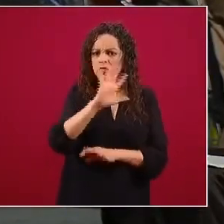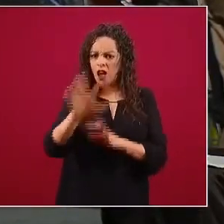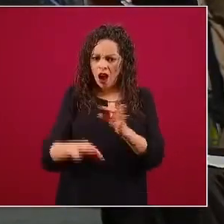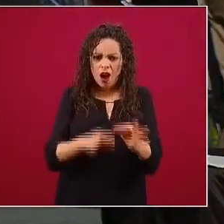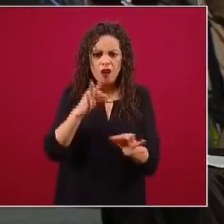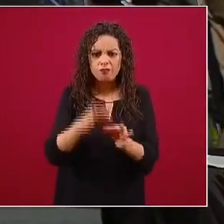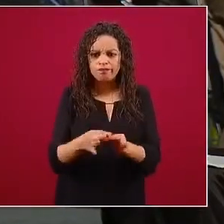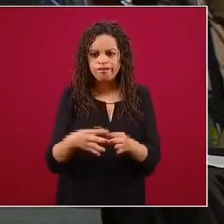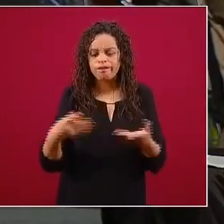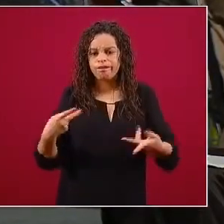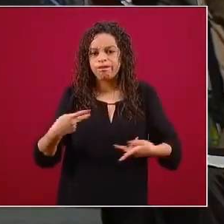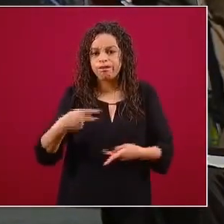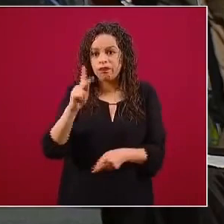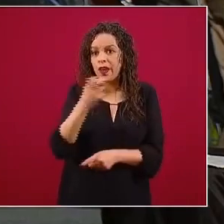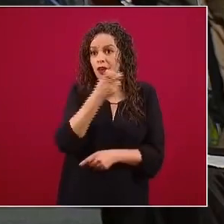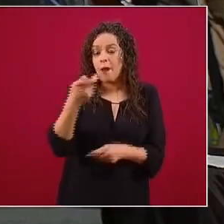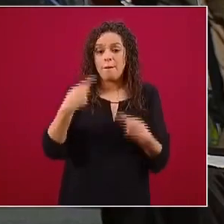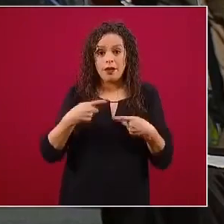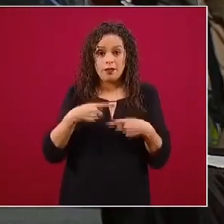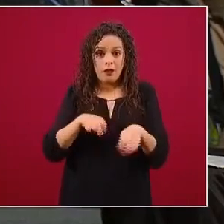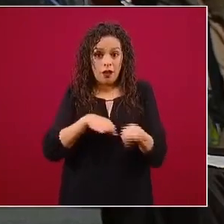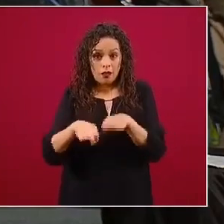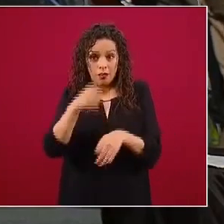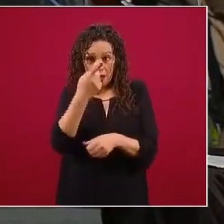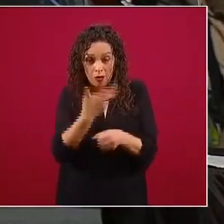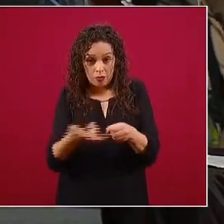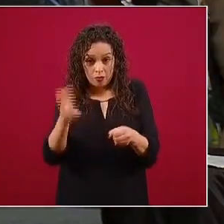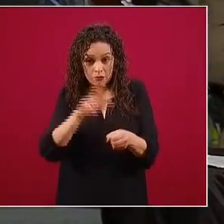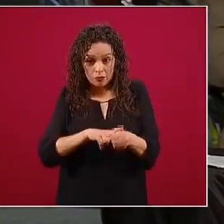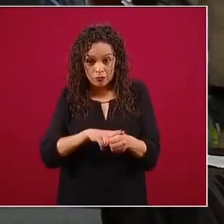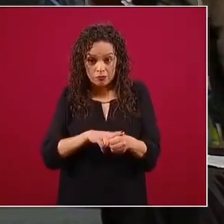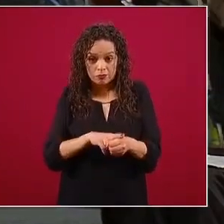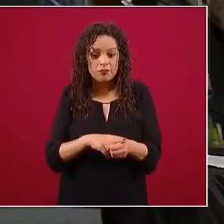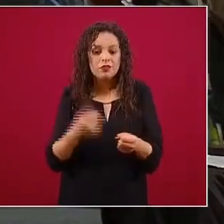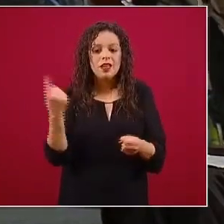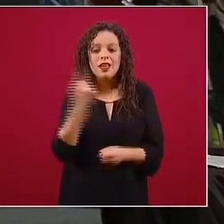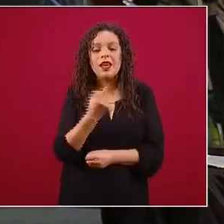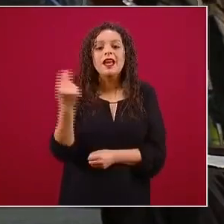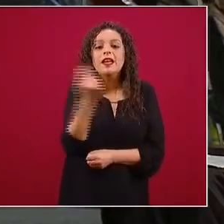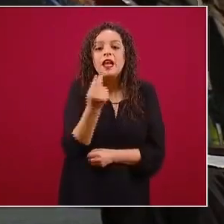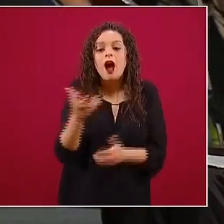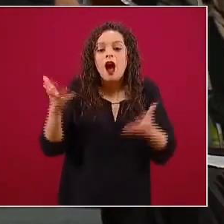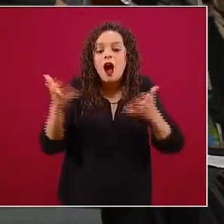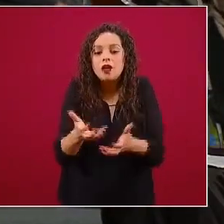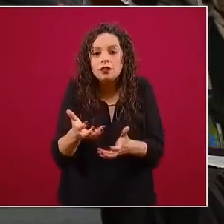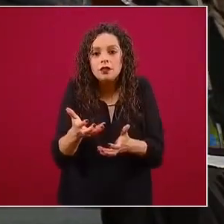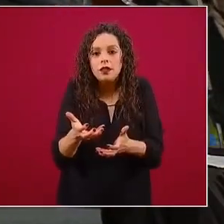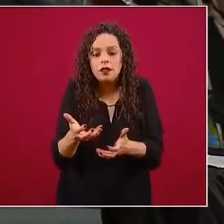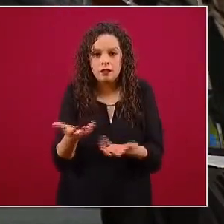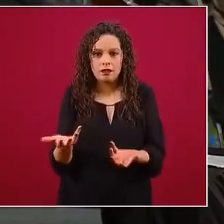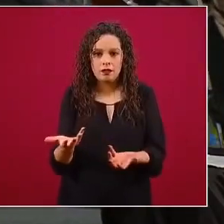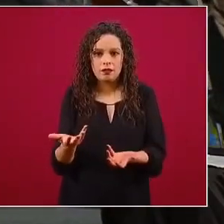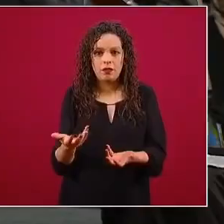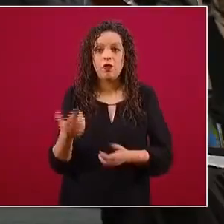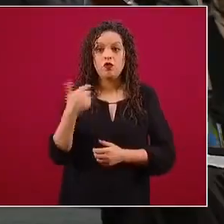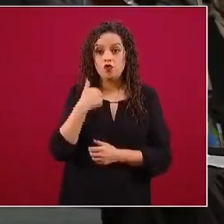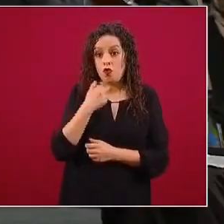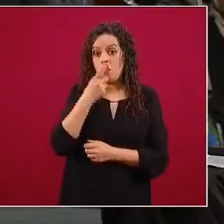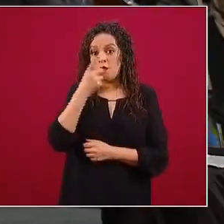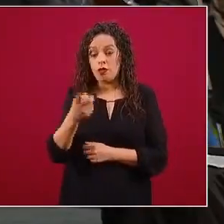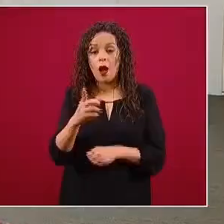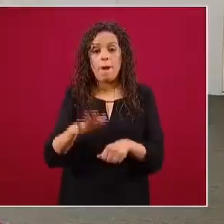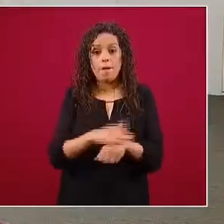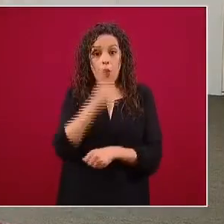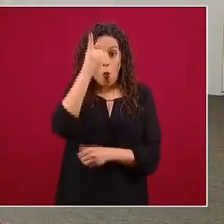el sector. No sé qué medidas se tendrían que hacer, y no lo digo solo por esta situación